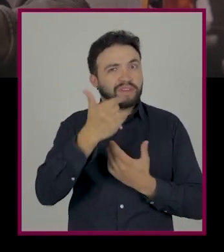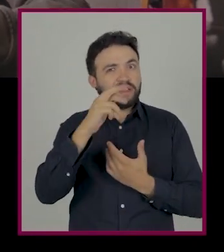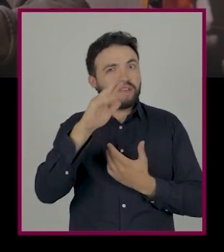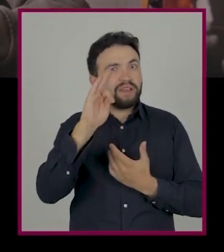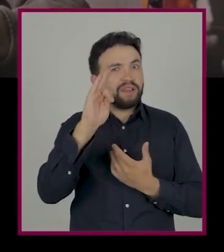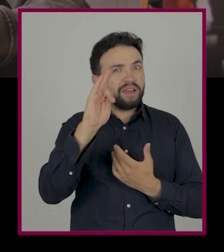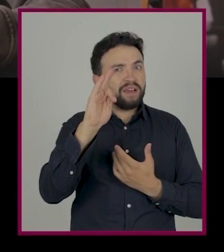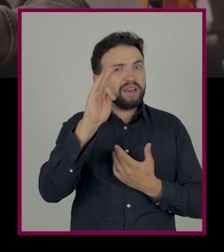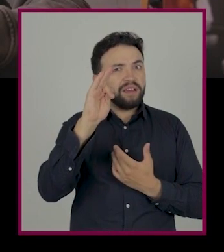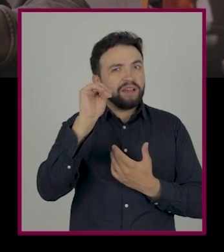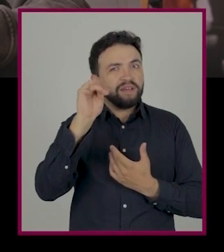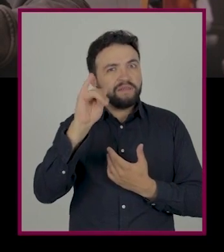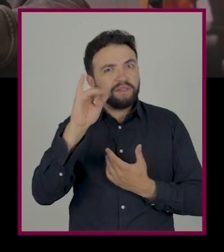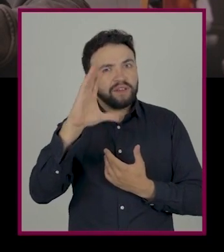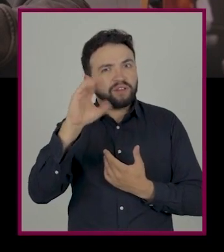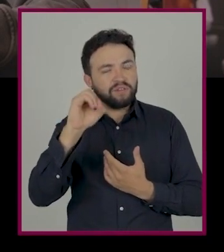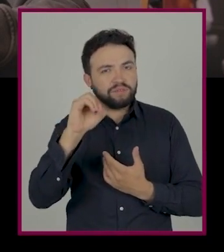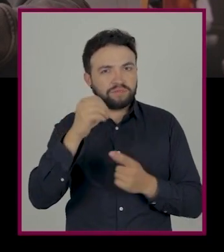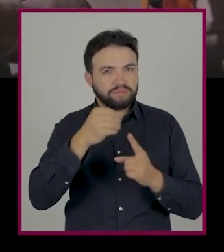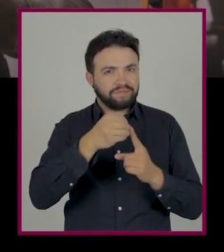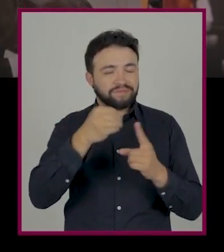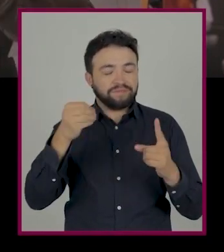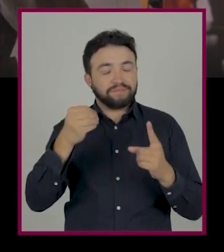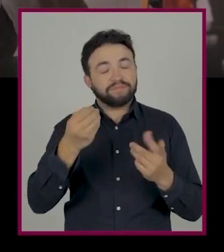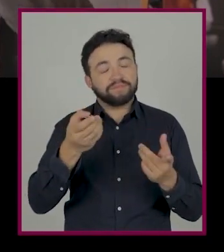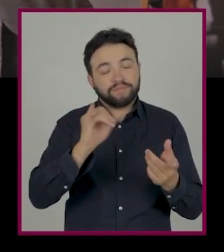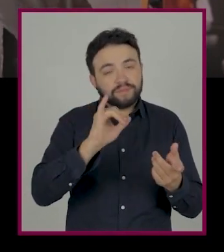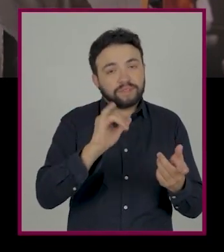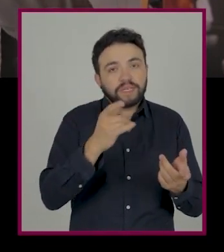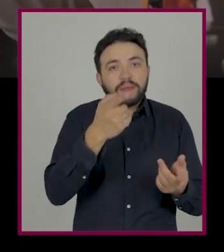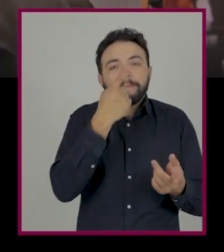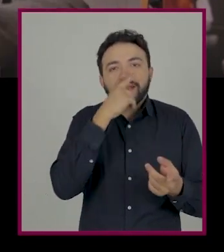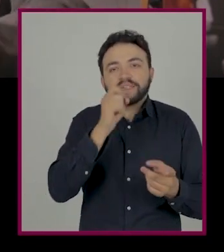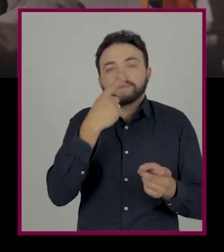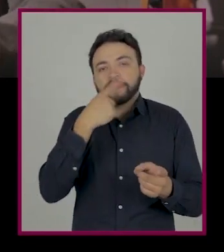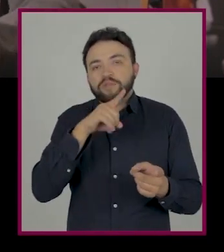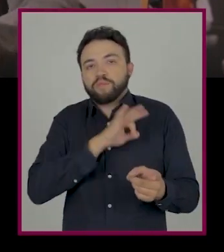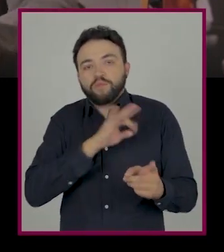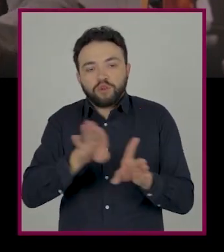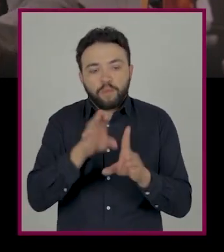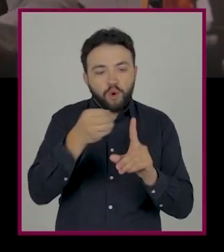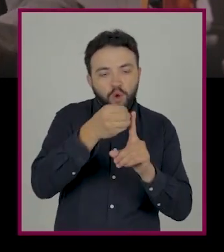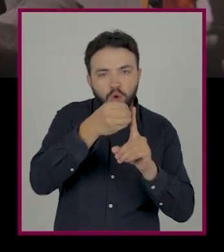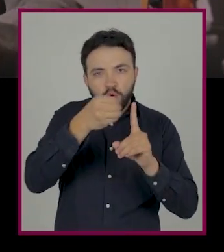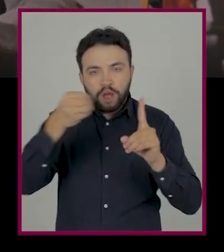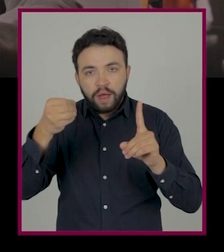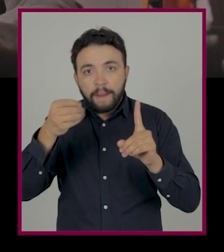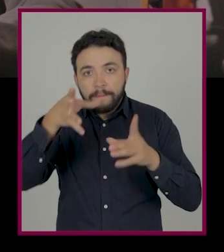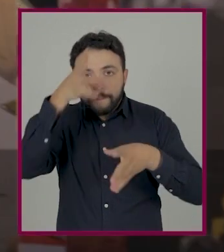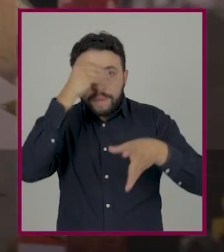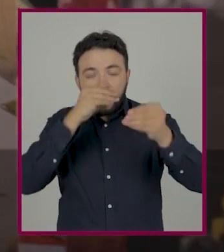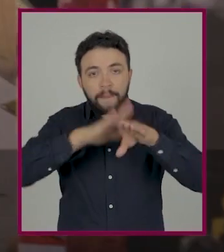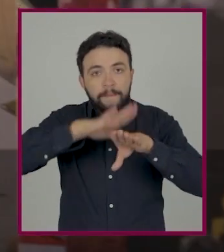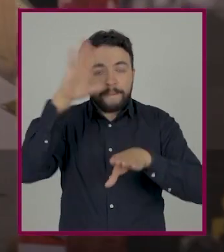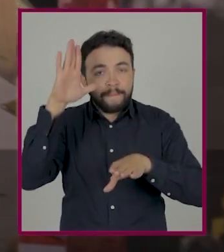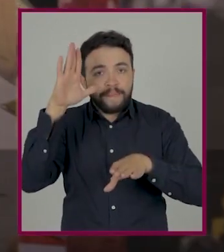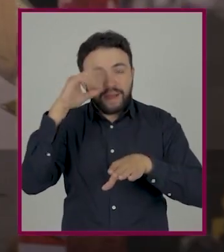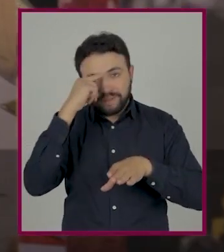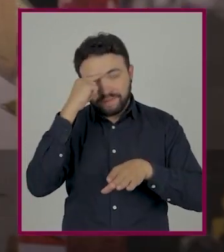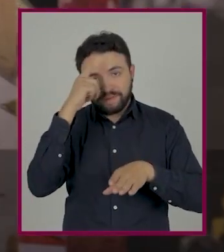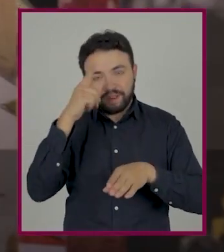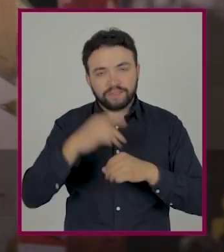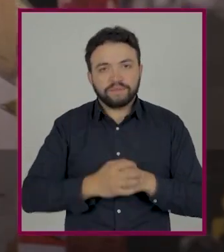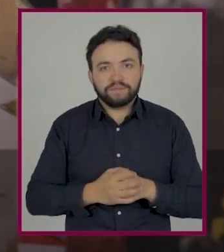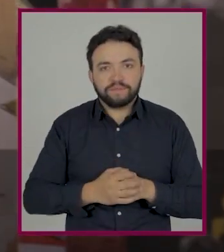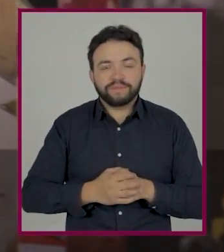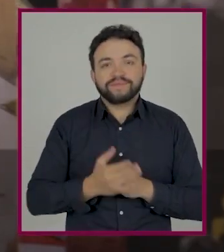organiza? Pues básicamente sí, son herramientas que permiten organizar y facilitan el aprendizaje. Sí, la